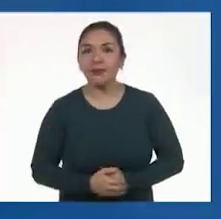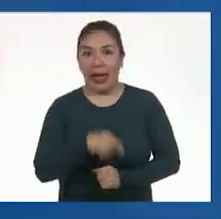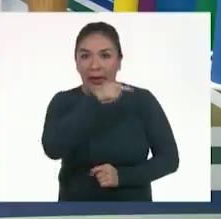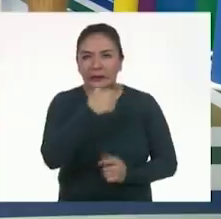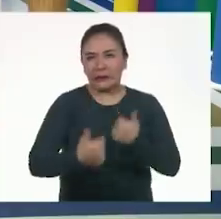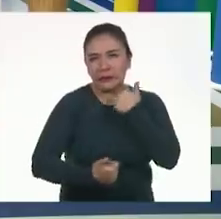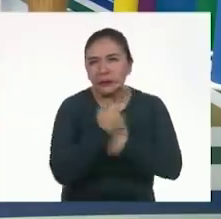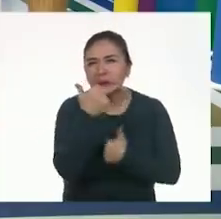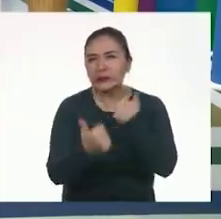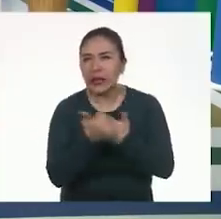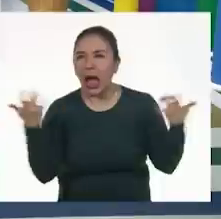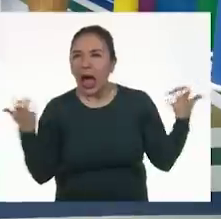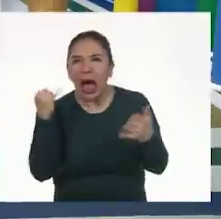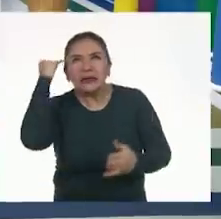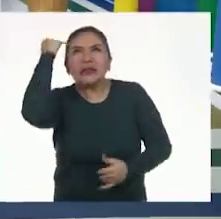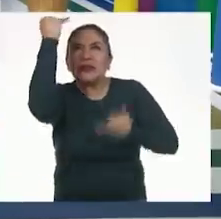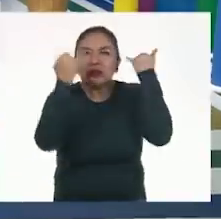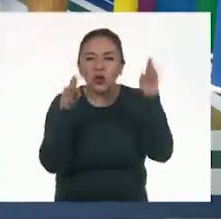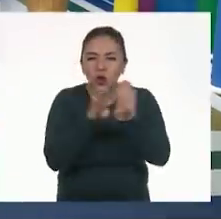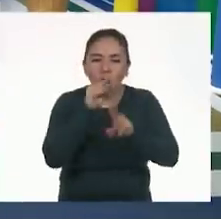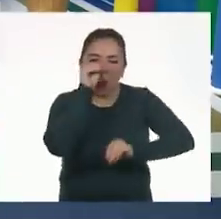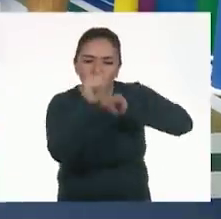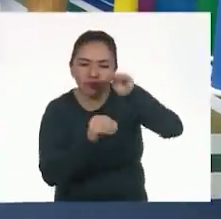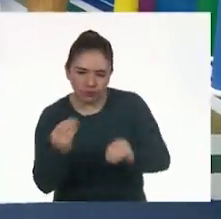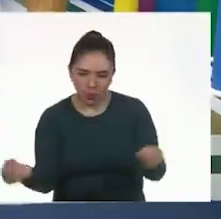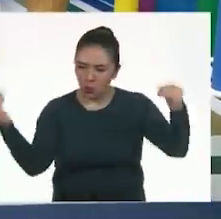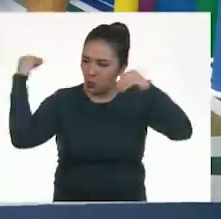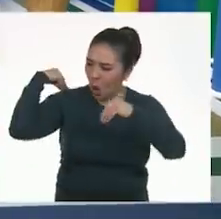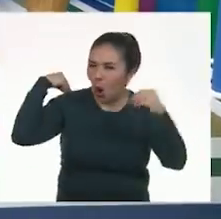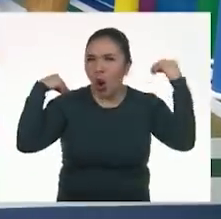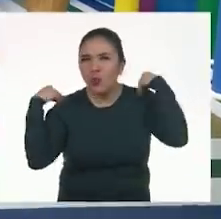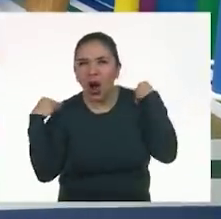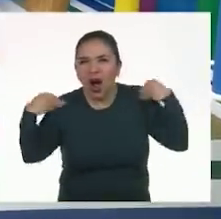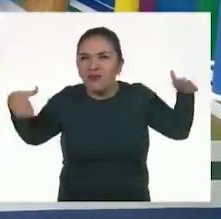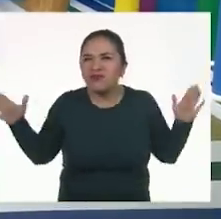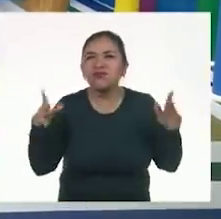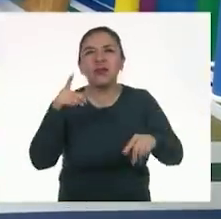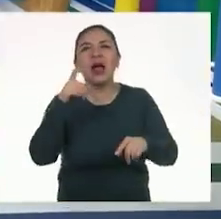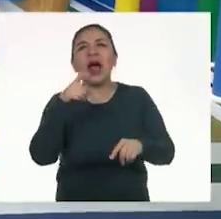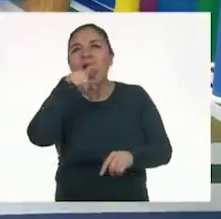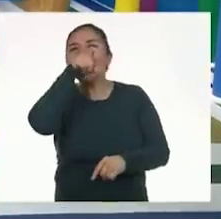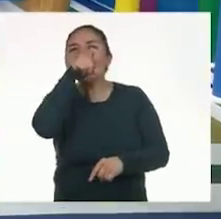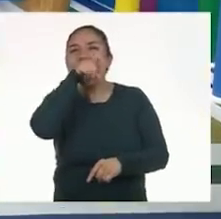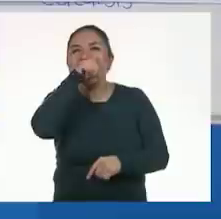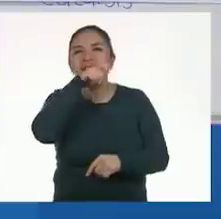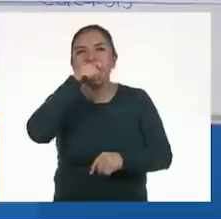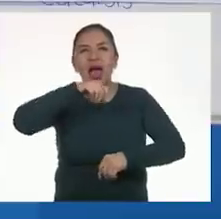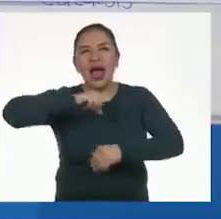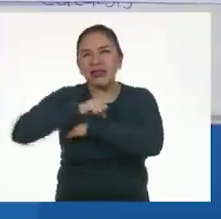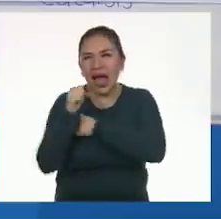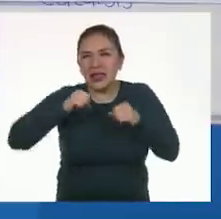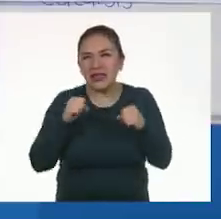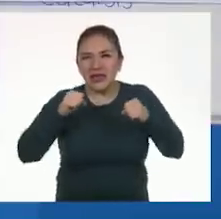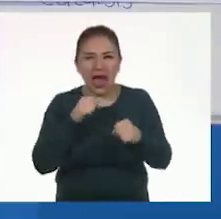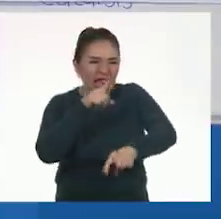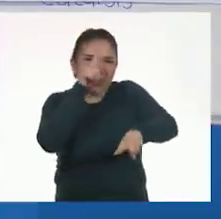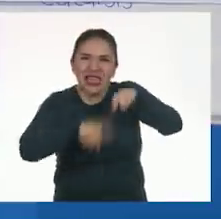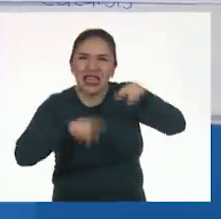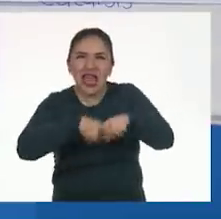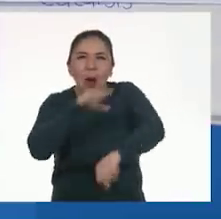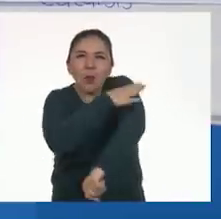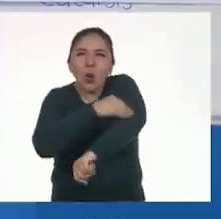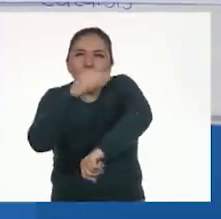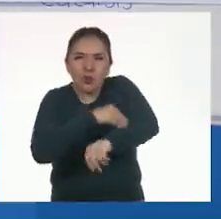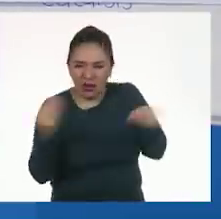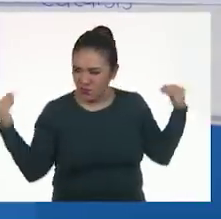a hacer cosas para poder volar. Se ponen unas alas, le quitan, despluman a la gallina, se les empiezan a poner. Se lanzan al